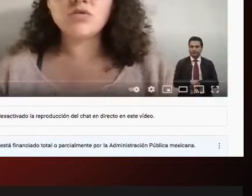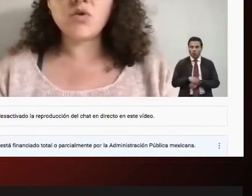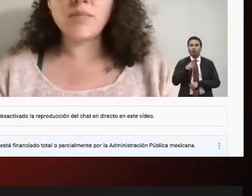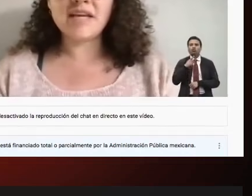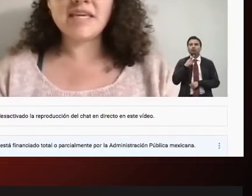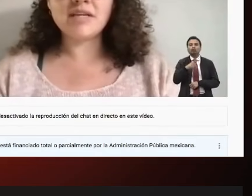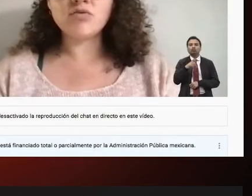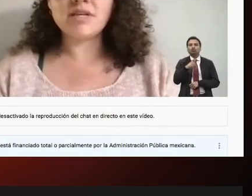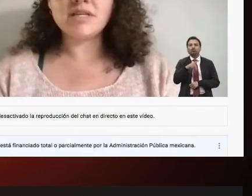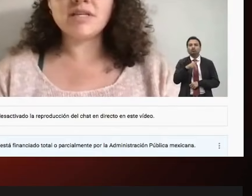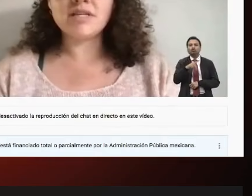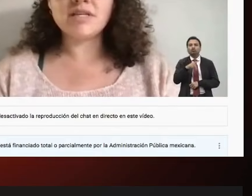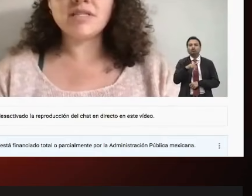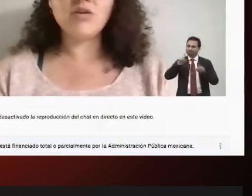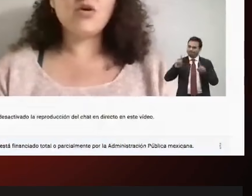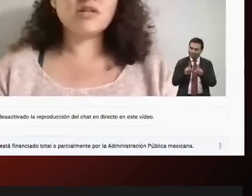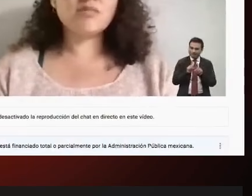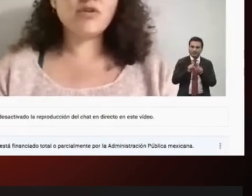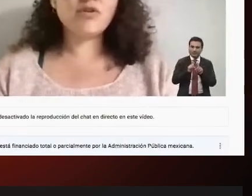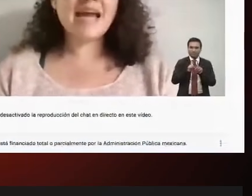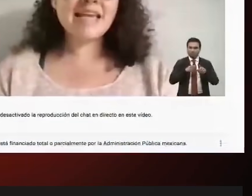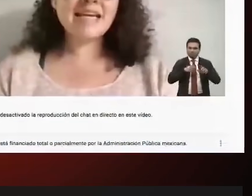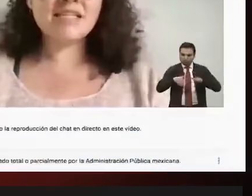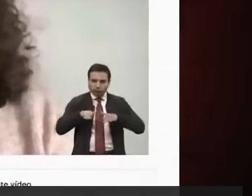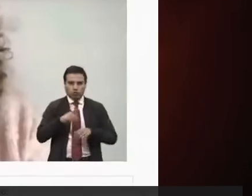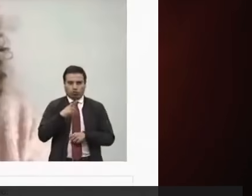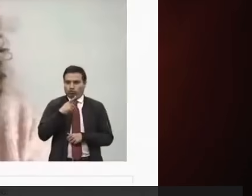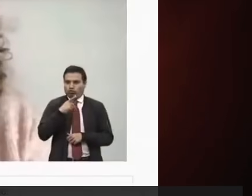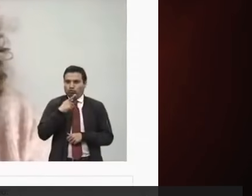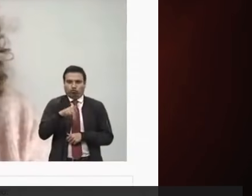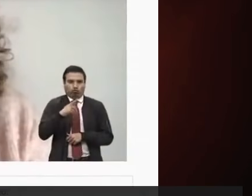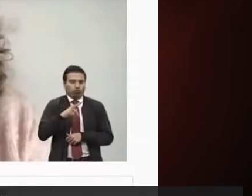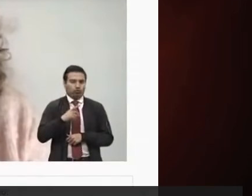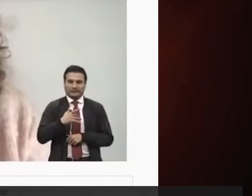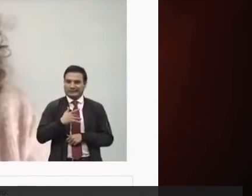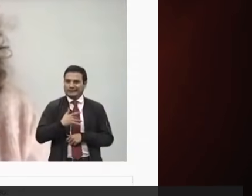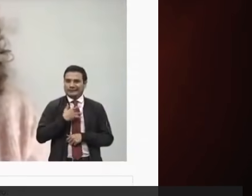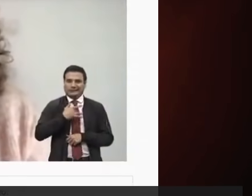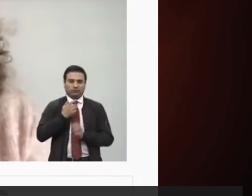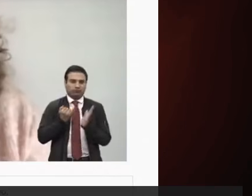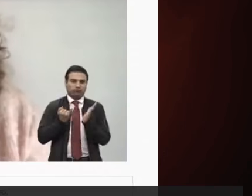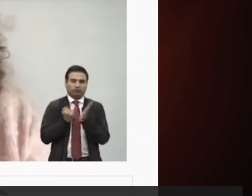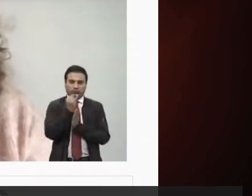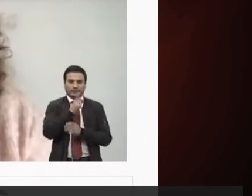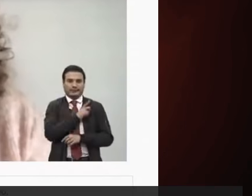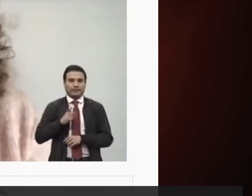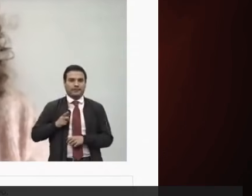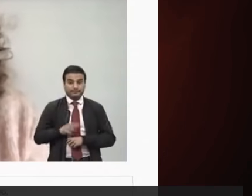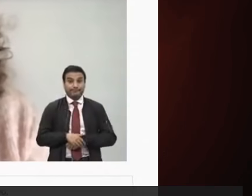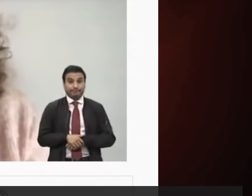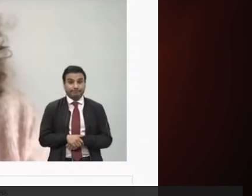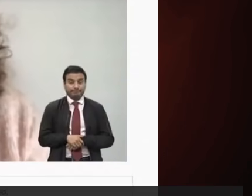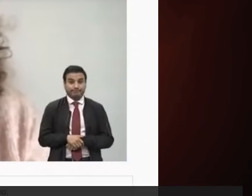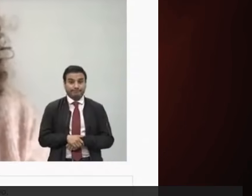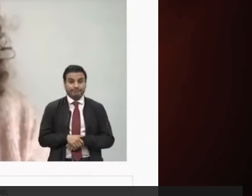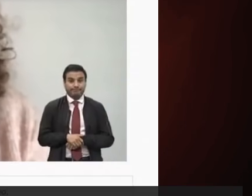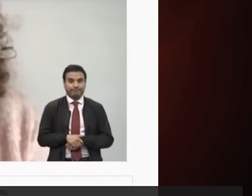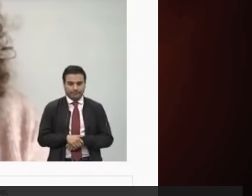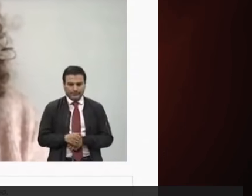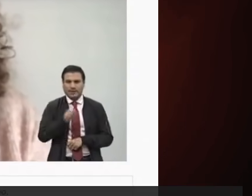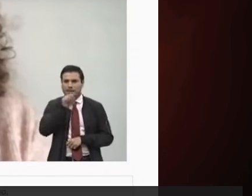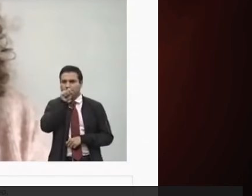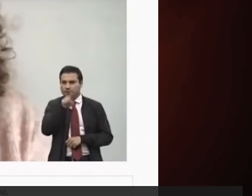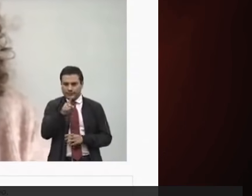velocidad su compañía y su destino corresponde a ellas y sólo a ellas decirlo está también el riesgo de que el